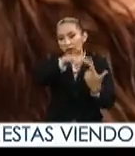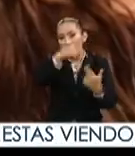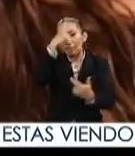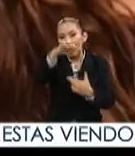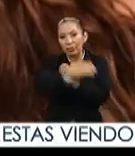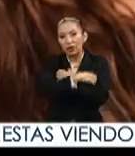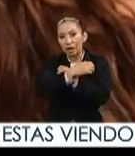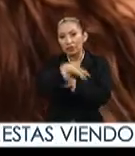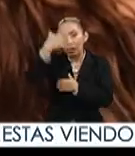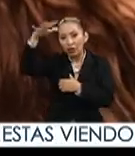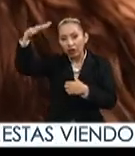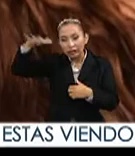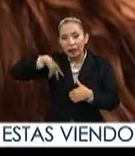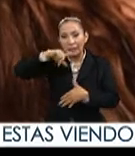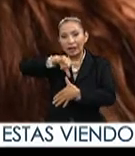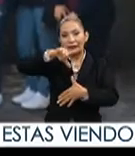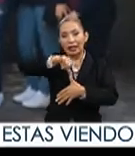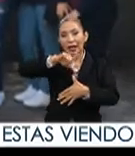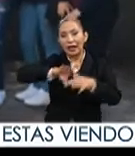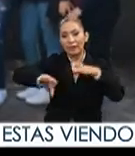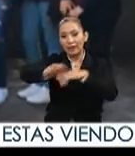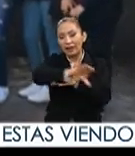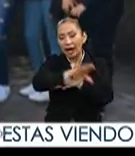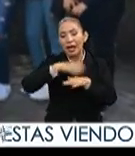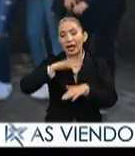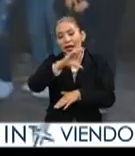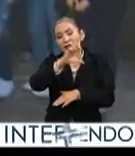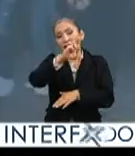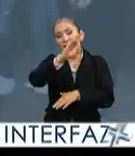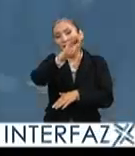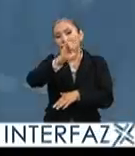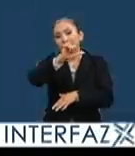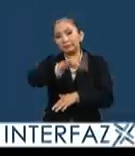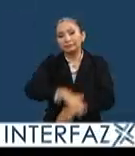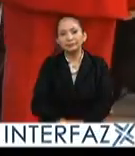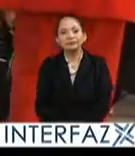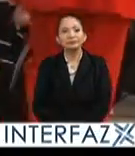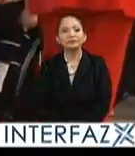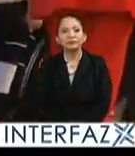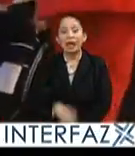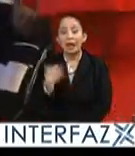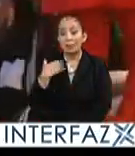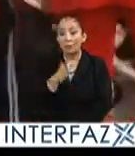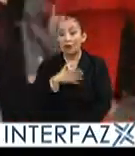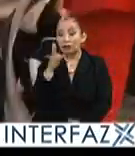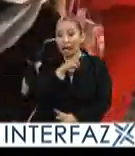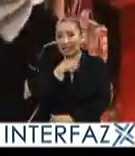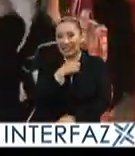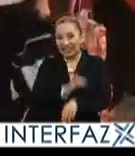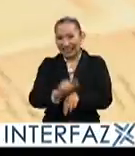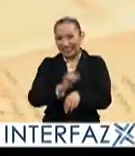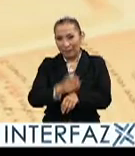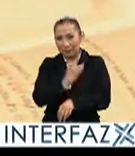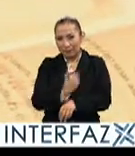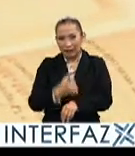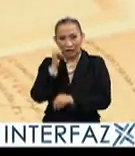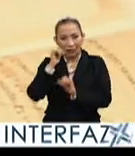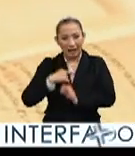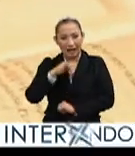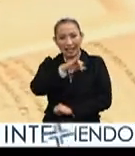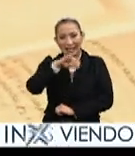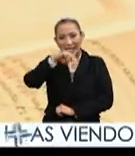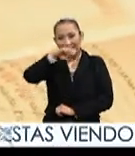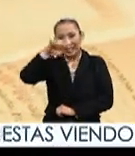para la Educación de Adultos en América Latina y el Caribe, CREFAL. Desde Buenos Aires, Argentina, la presidenta del